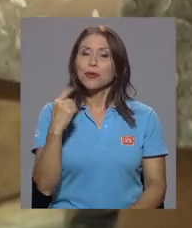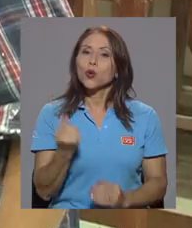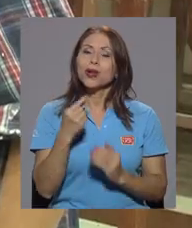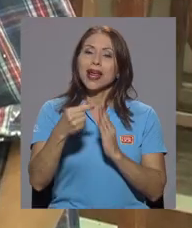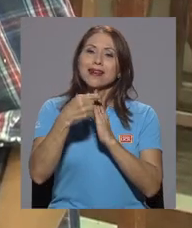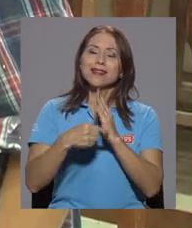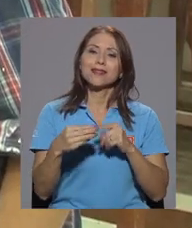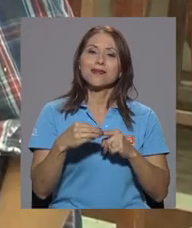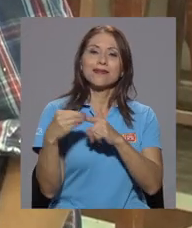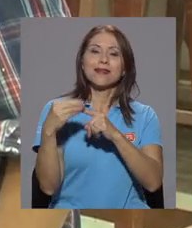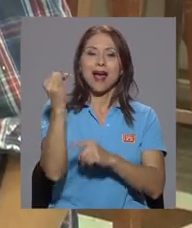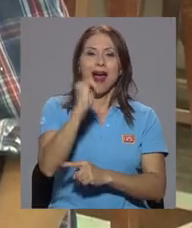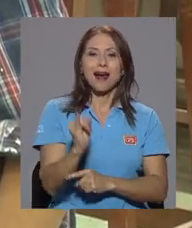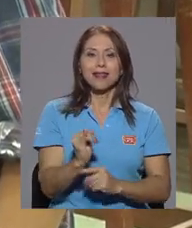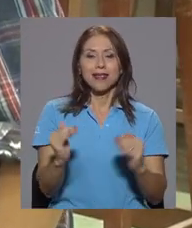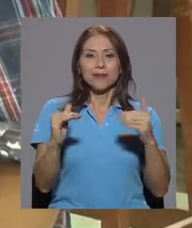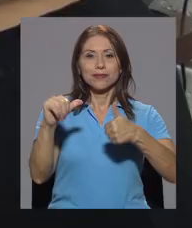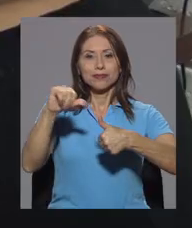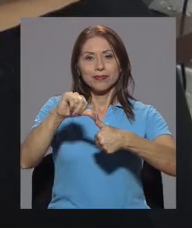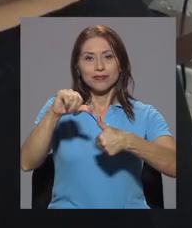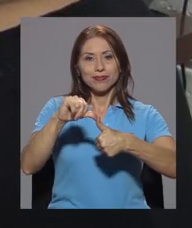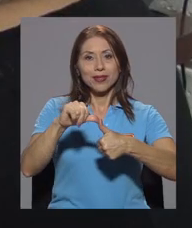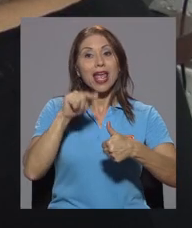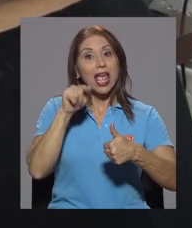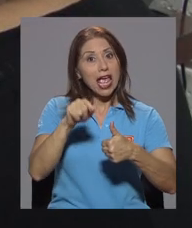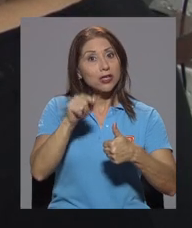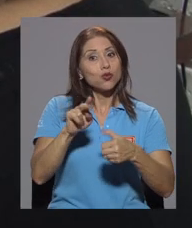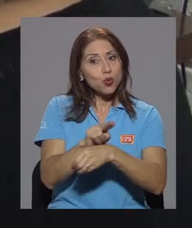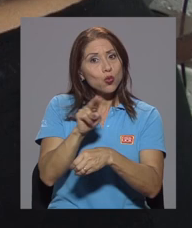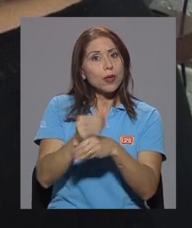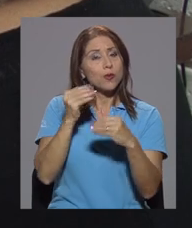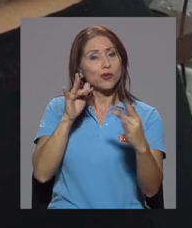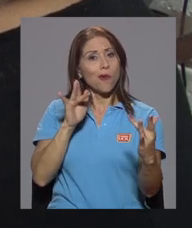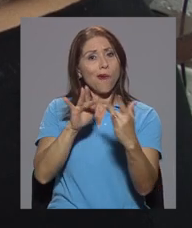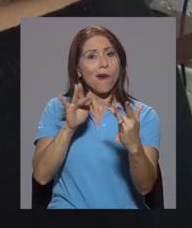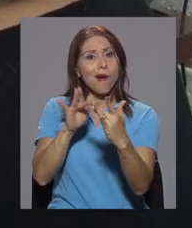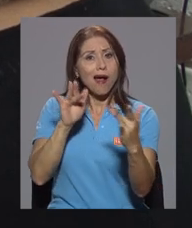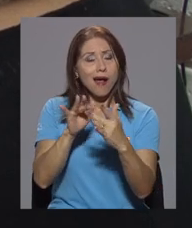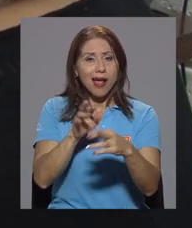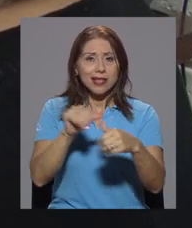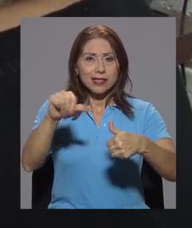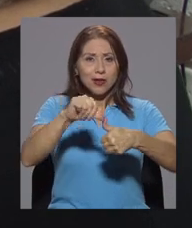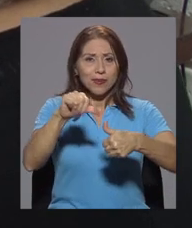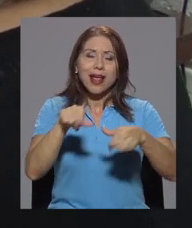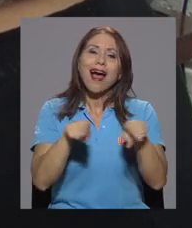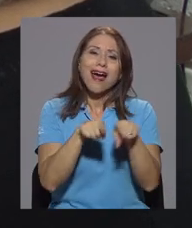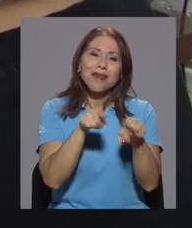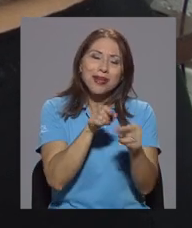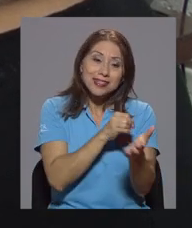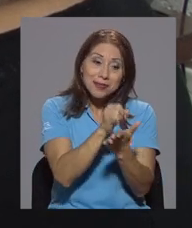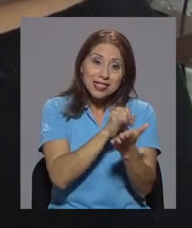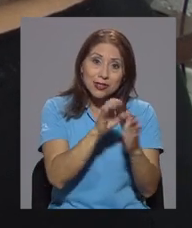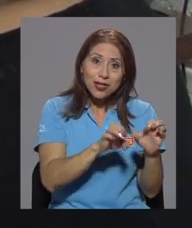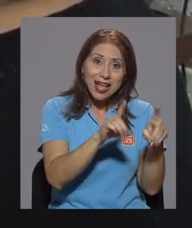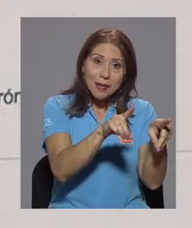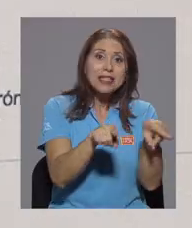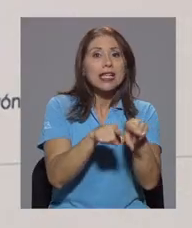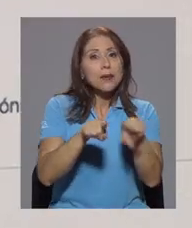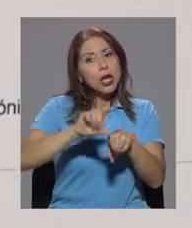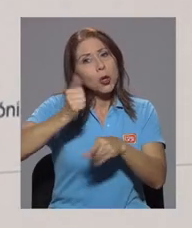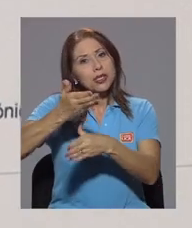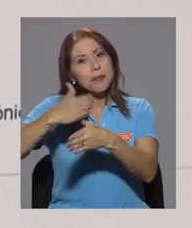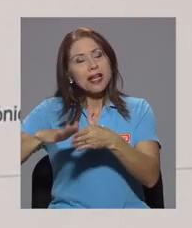en arte en Centroamérica y es un referente en la región. Además de investigaciones académicas, la revista contiene otras secciones